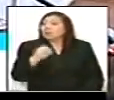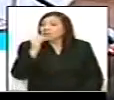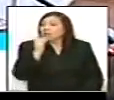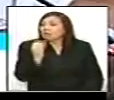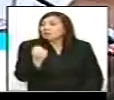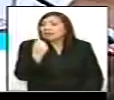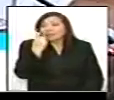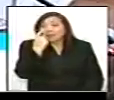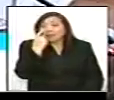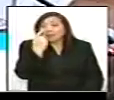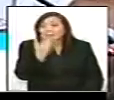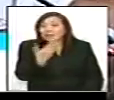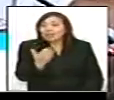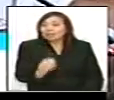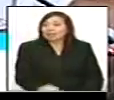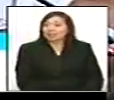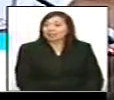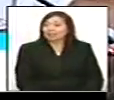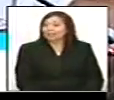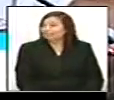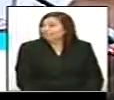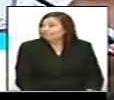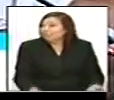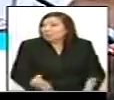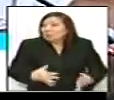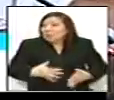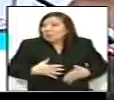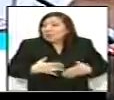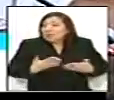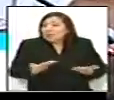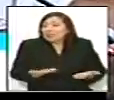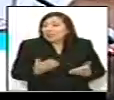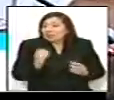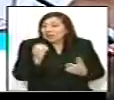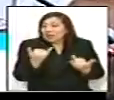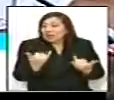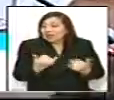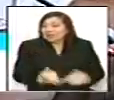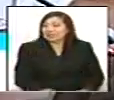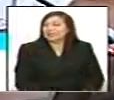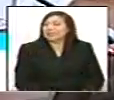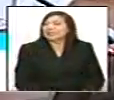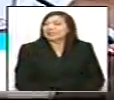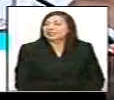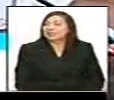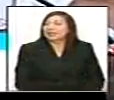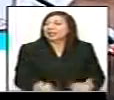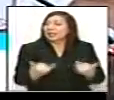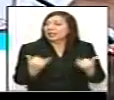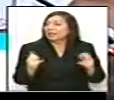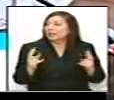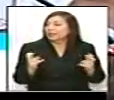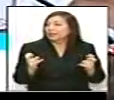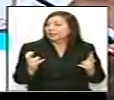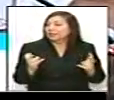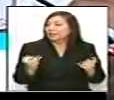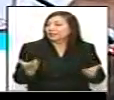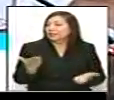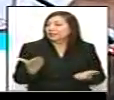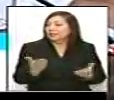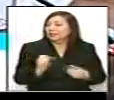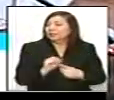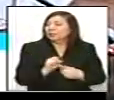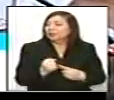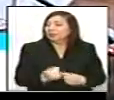opinar si no conocemos la realidad fáctica? Dios santo, ¿cómo podemos opinar en ese aspecto? Entonces, este es un tema de carácter